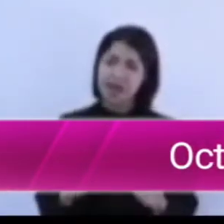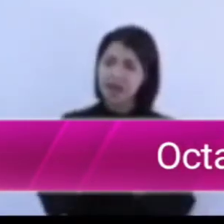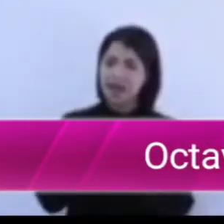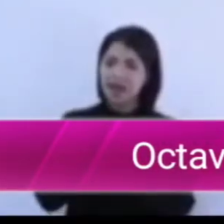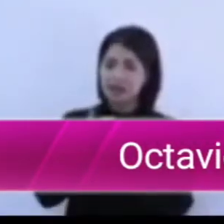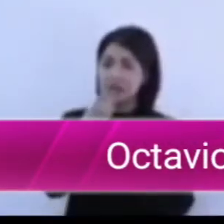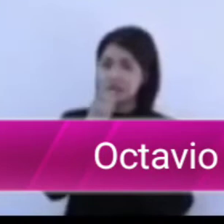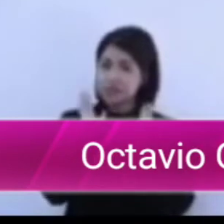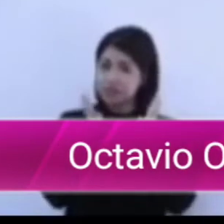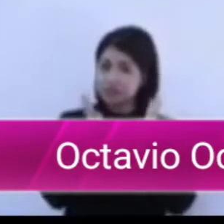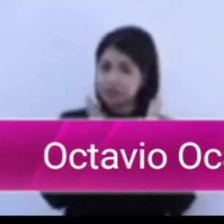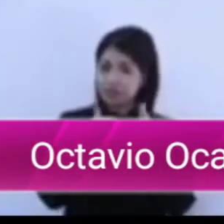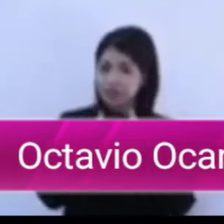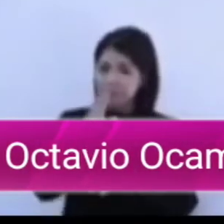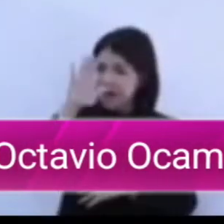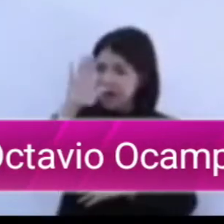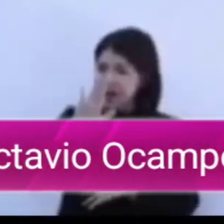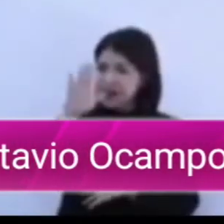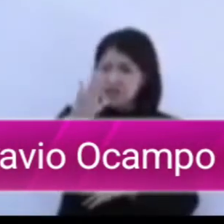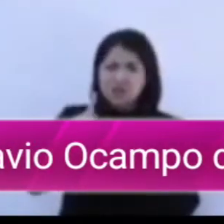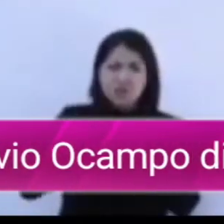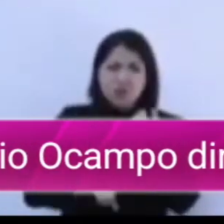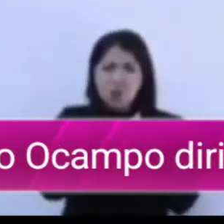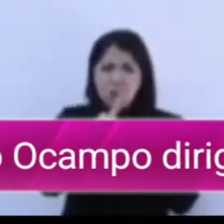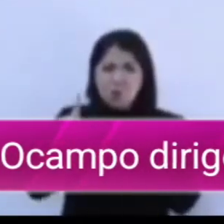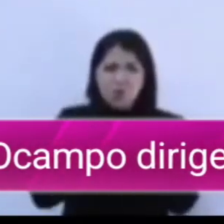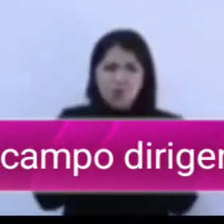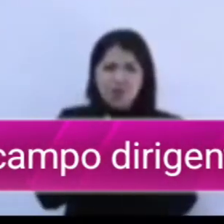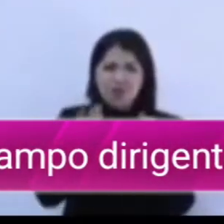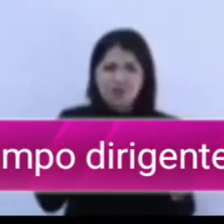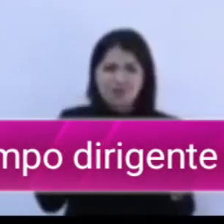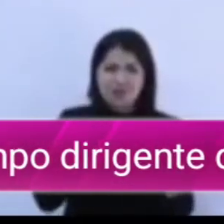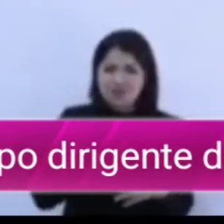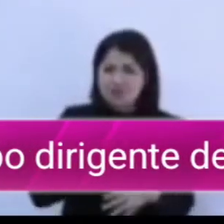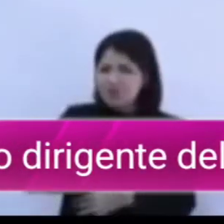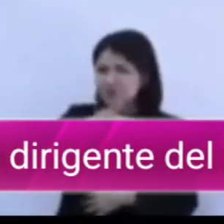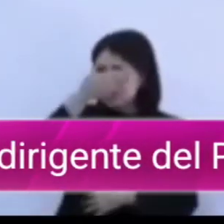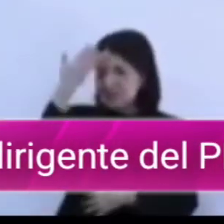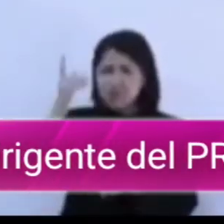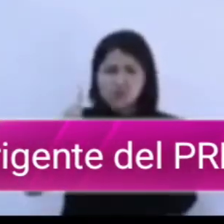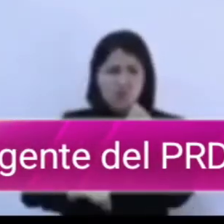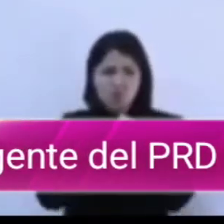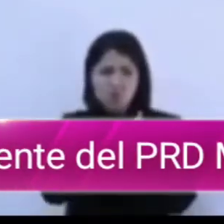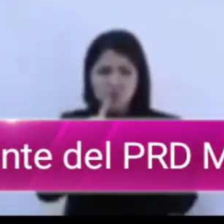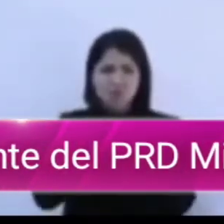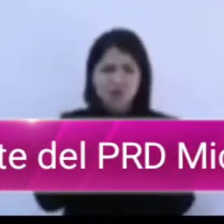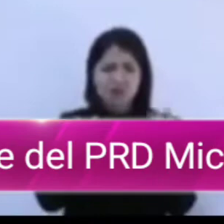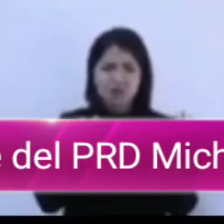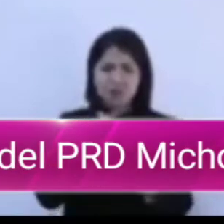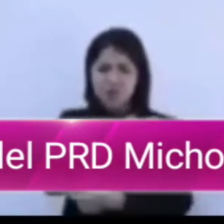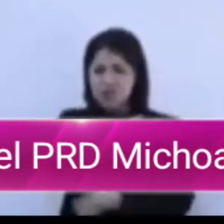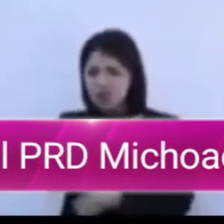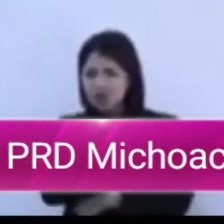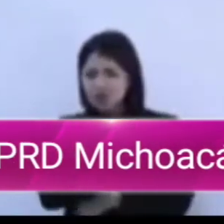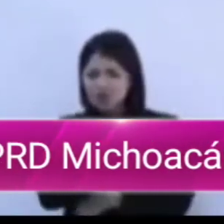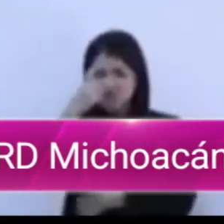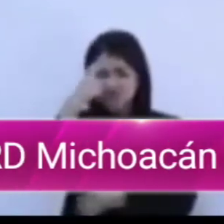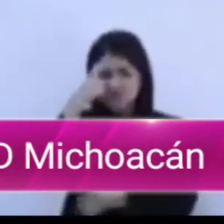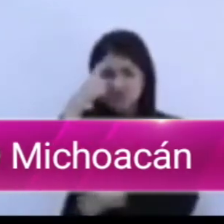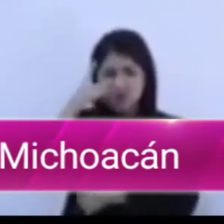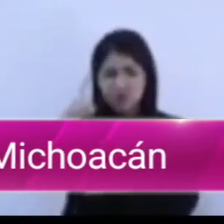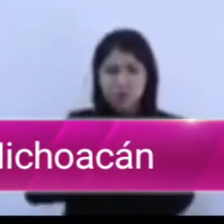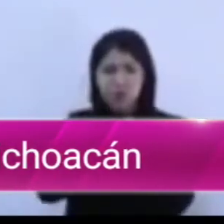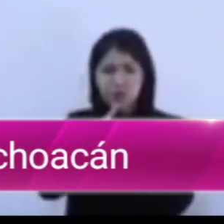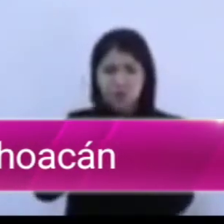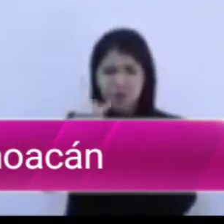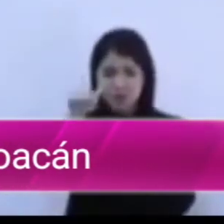un trastorno, ¿cómo se le llama eso cuando? Una fobia, un trastorno mental, pues aquí lo